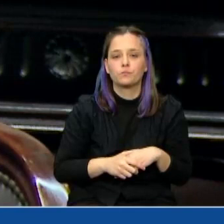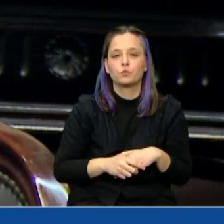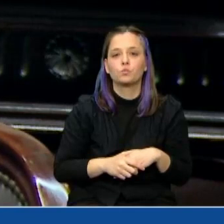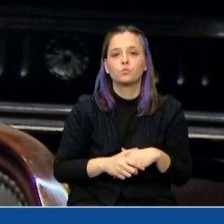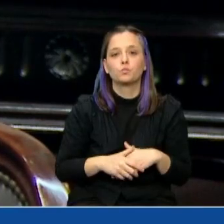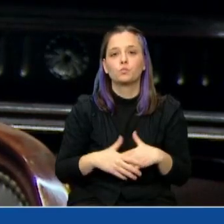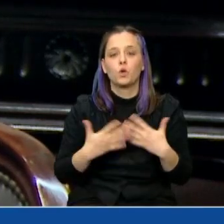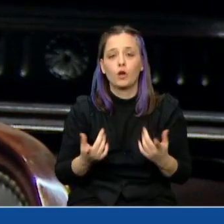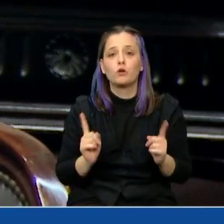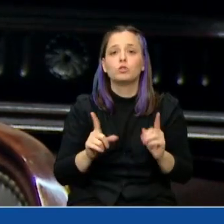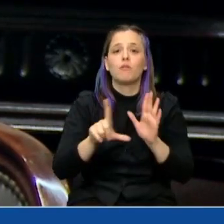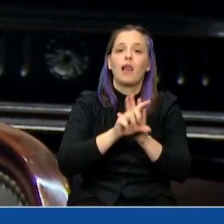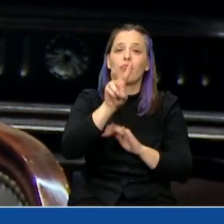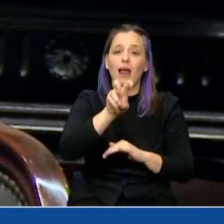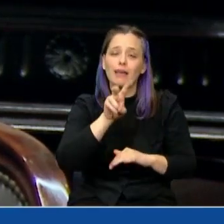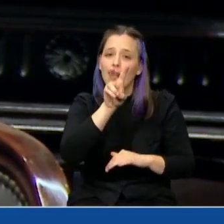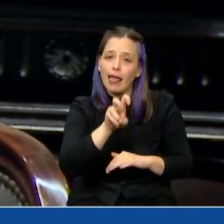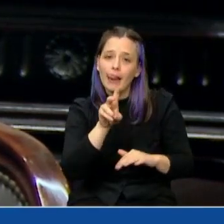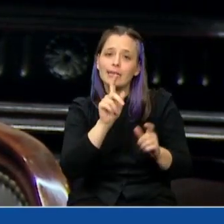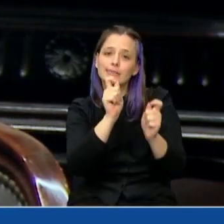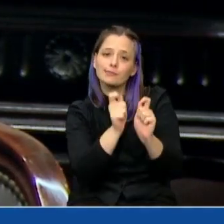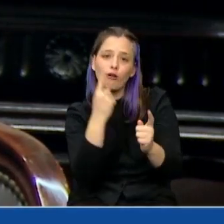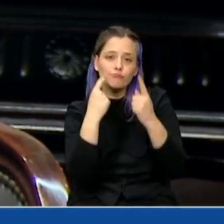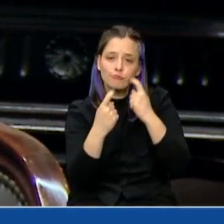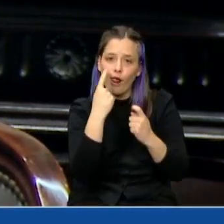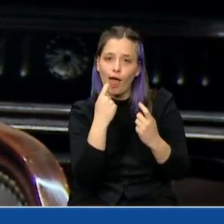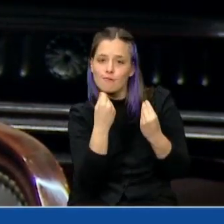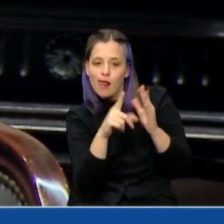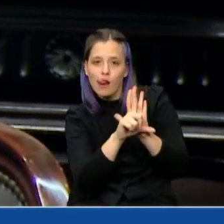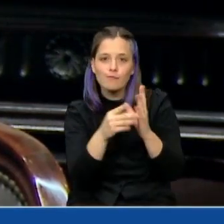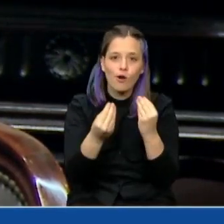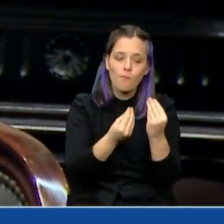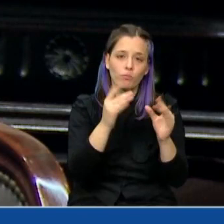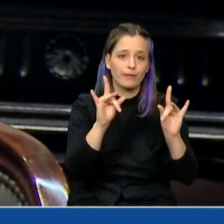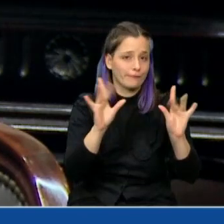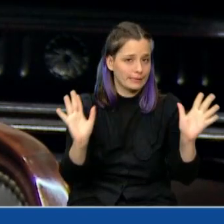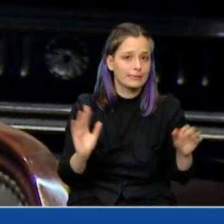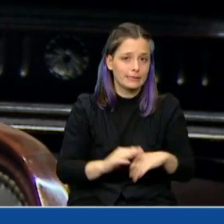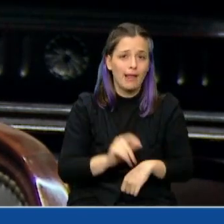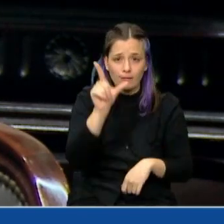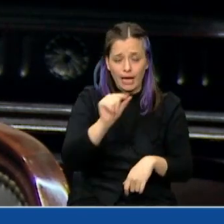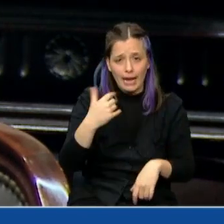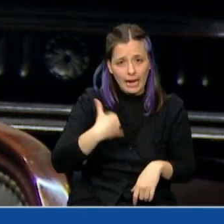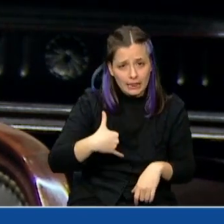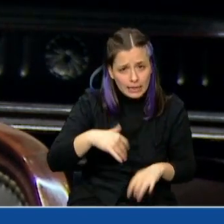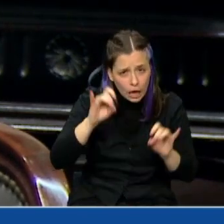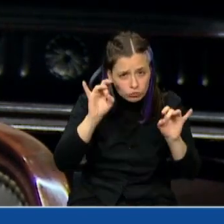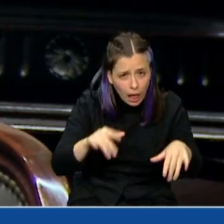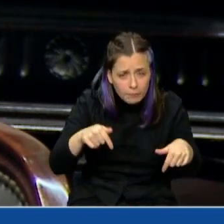Regular las locaciones urbanas es difícil. Es difícil en la Argentina y en cualquier país del